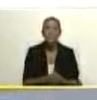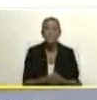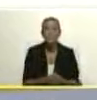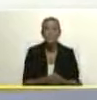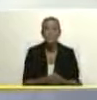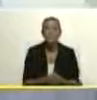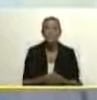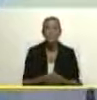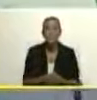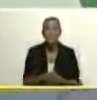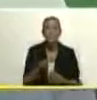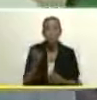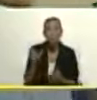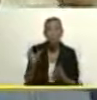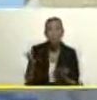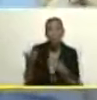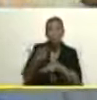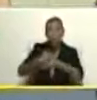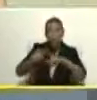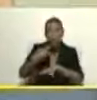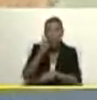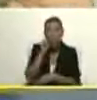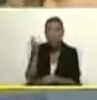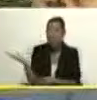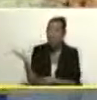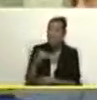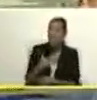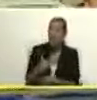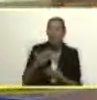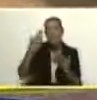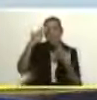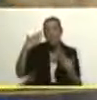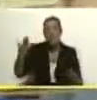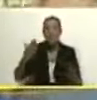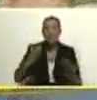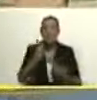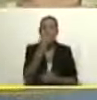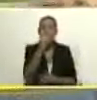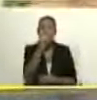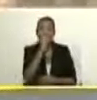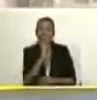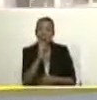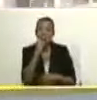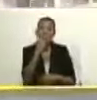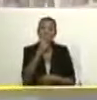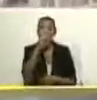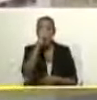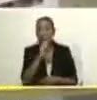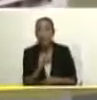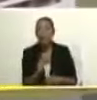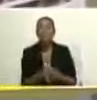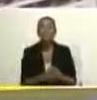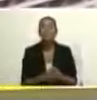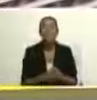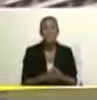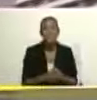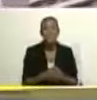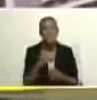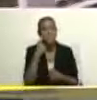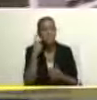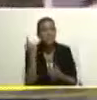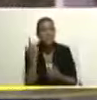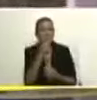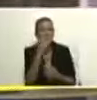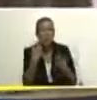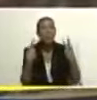Correcto. Bueno, Héctor, vamos aquí. Una gran alegría saludar a los muchachos de primer año, el segundo año. Fíjate, ellos